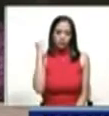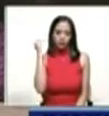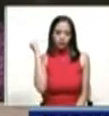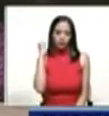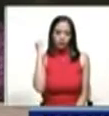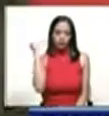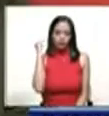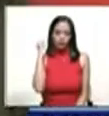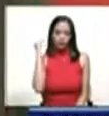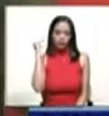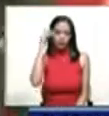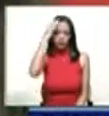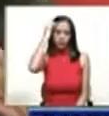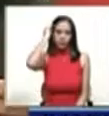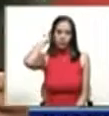No, pero tenemos el lado.